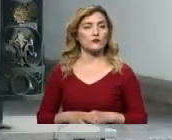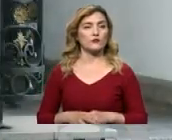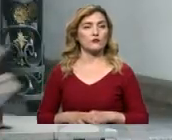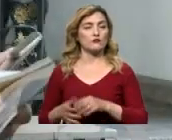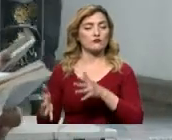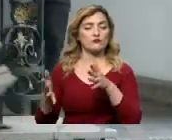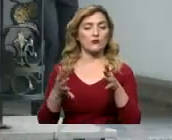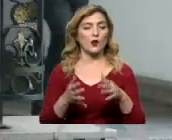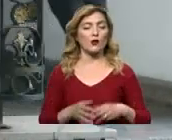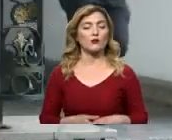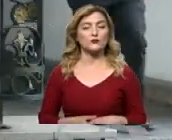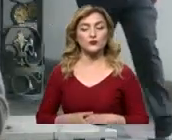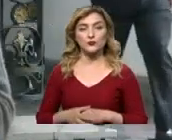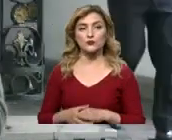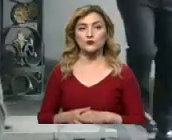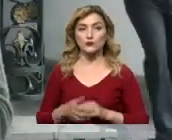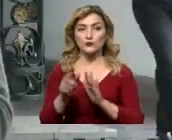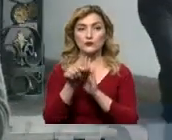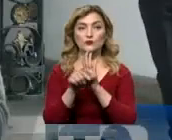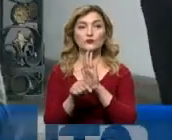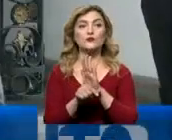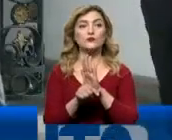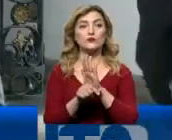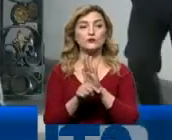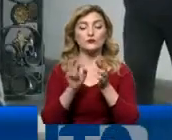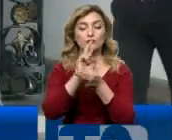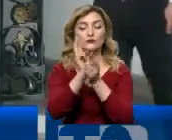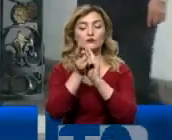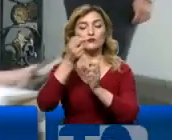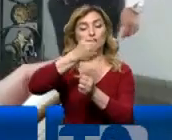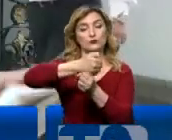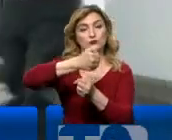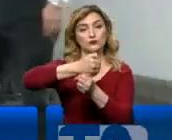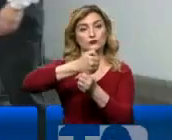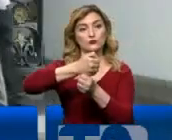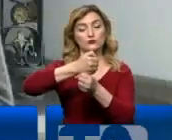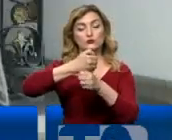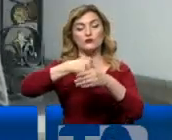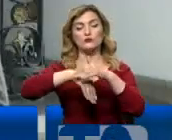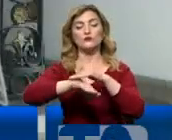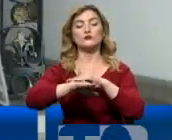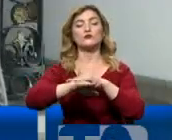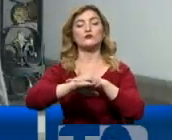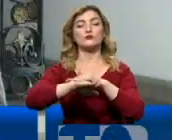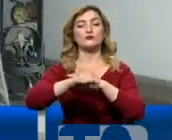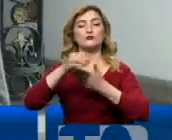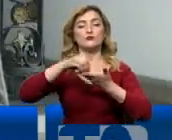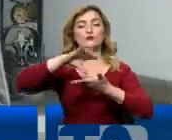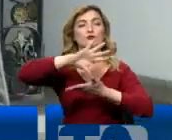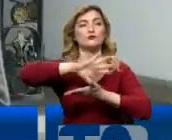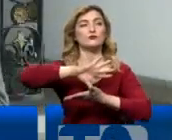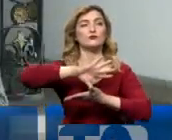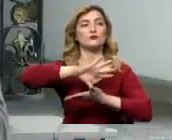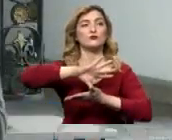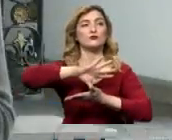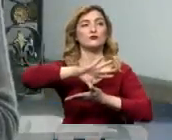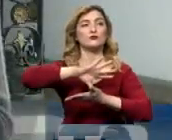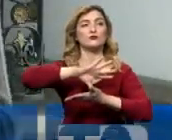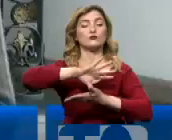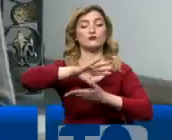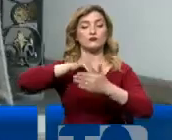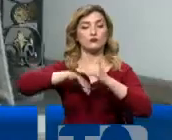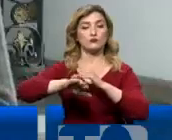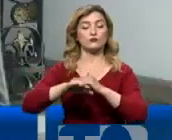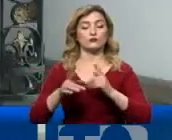Se dieron además detalles de lo que serán las reformas laborales que ingresarán precisamente a la Asamblea Nacional para que allí